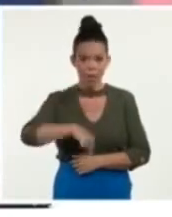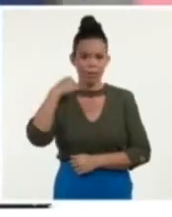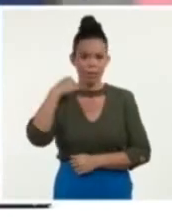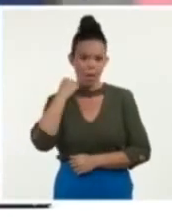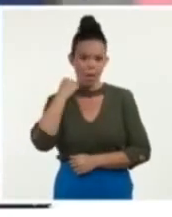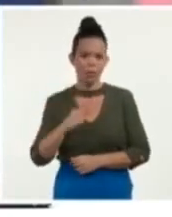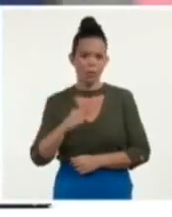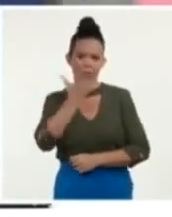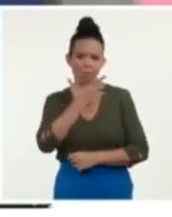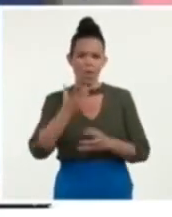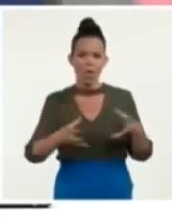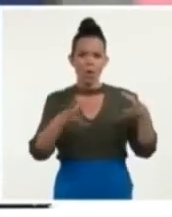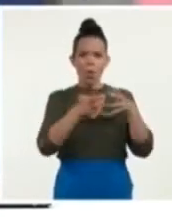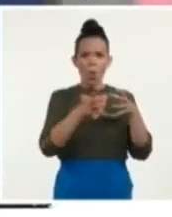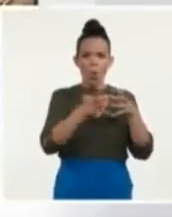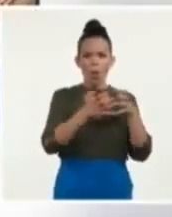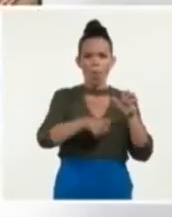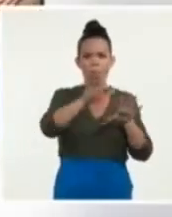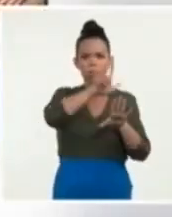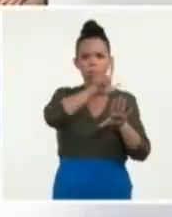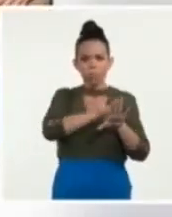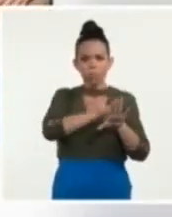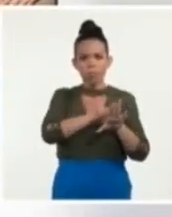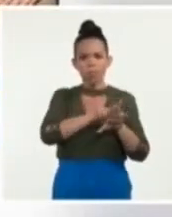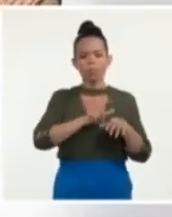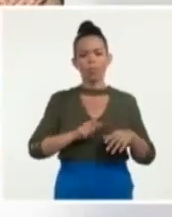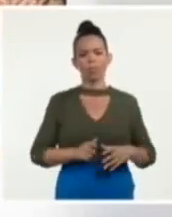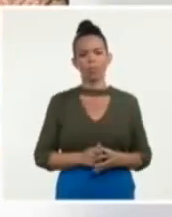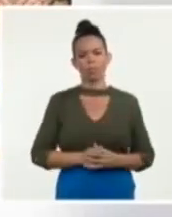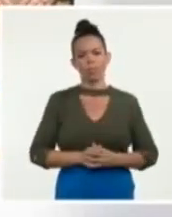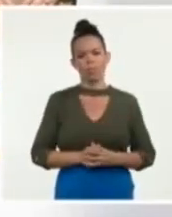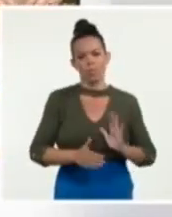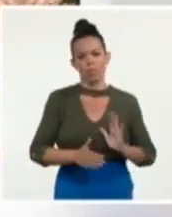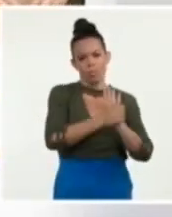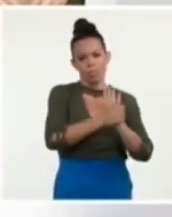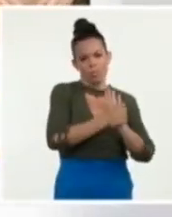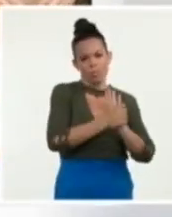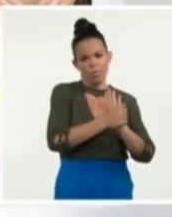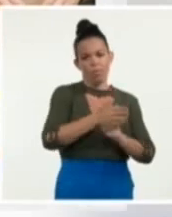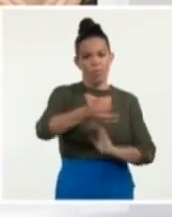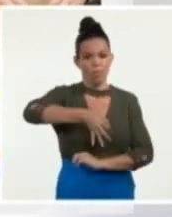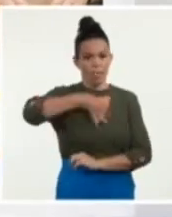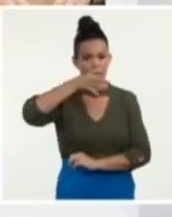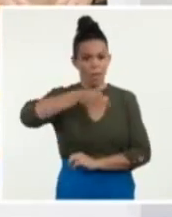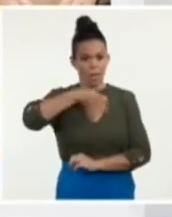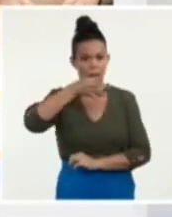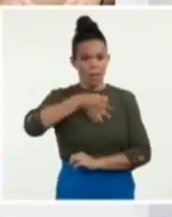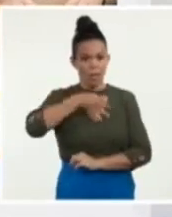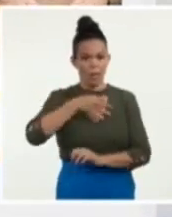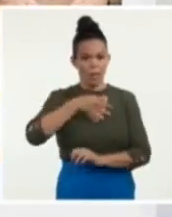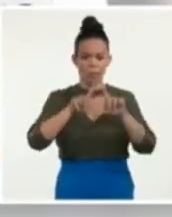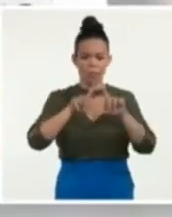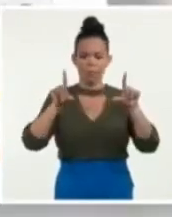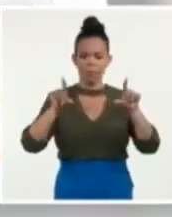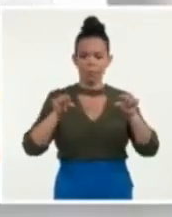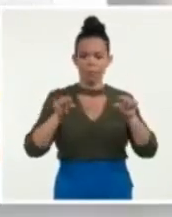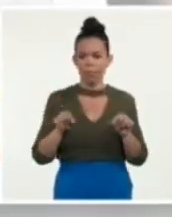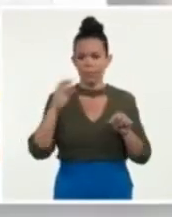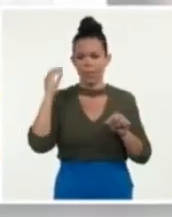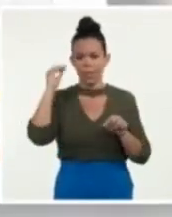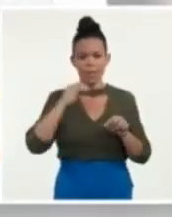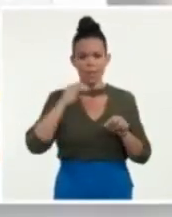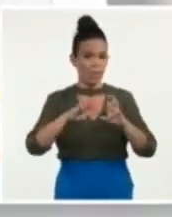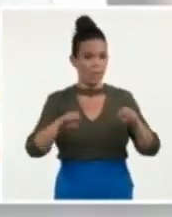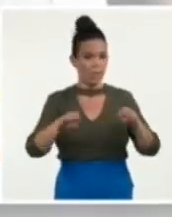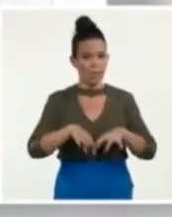que operan al margen de la ley en ese país. De acuerdo con el texto, de manera inmediata y con la discreción indispensable en situaciones de esta